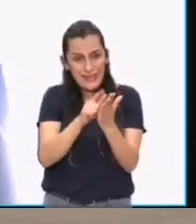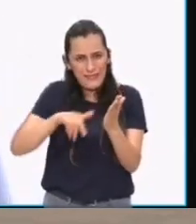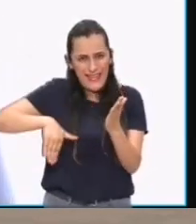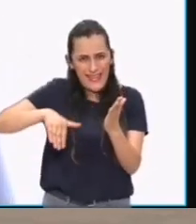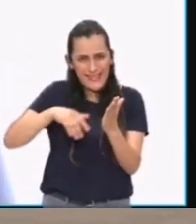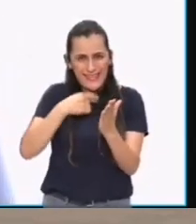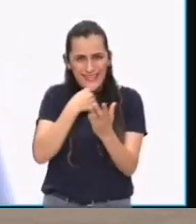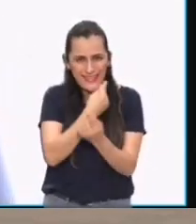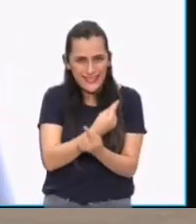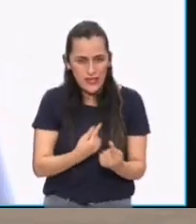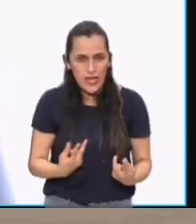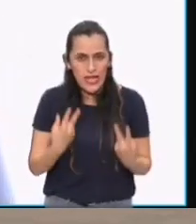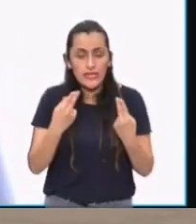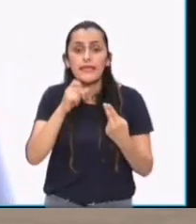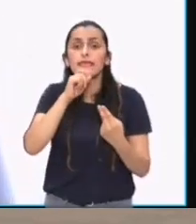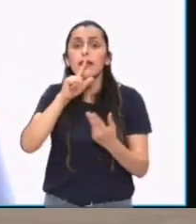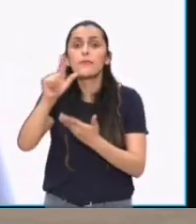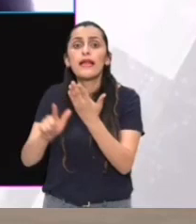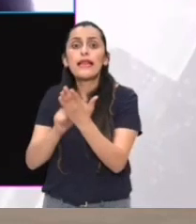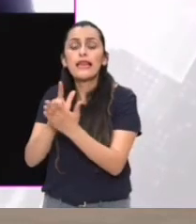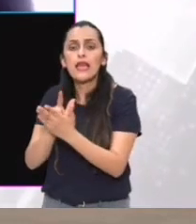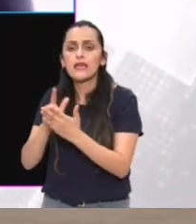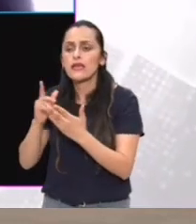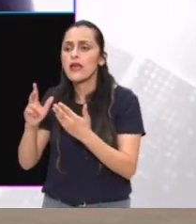mama y además...